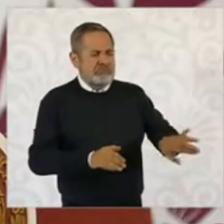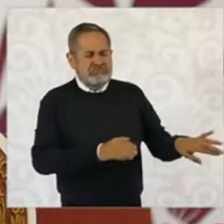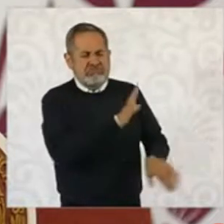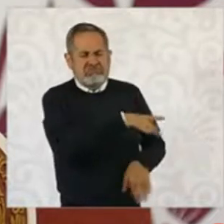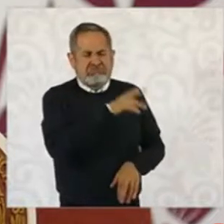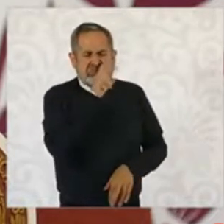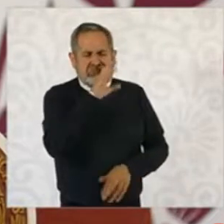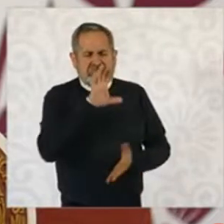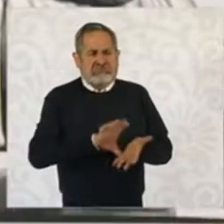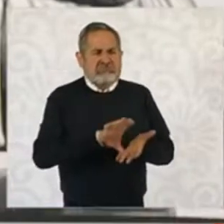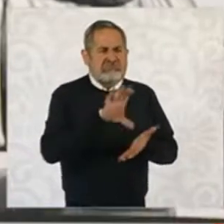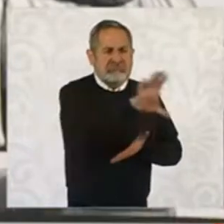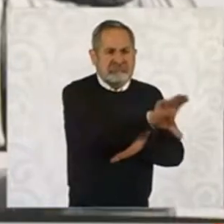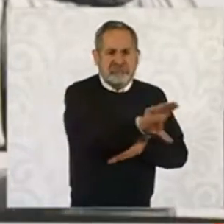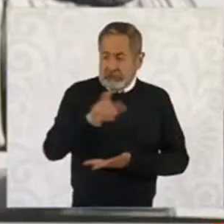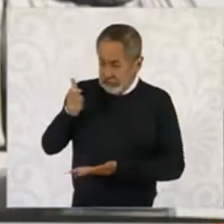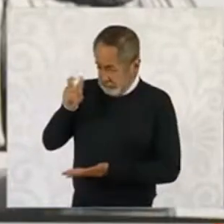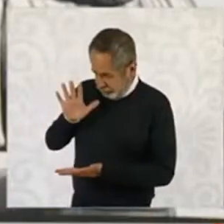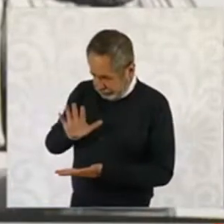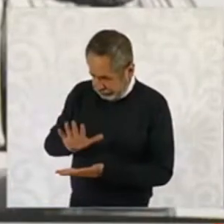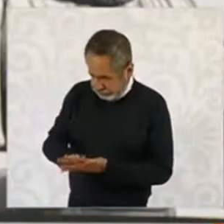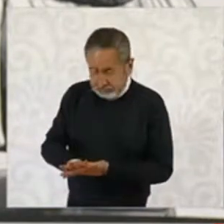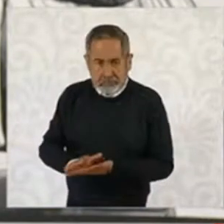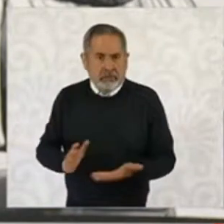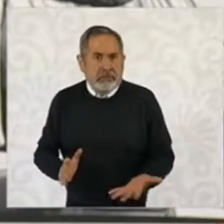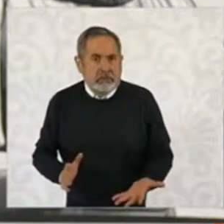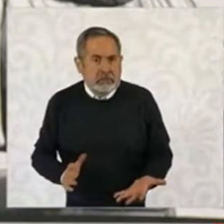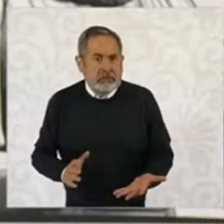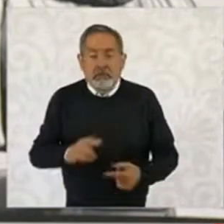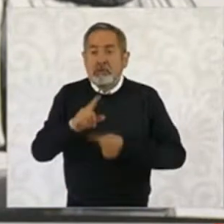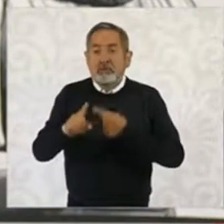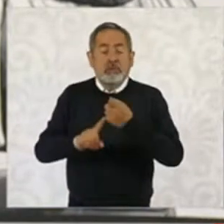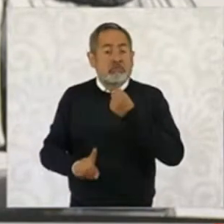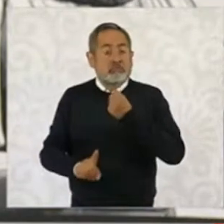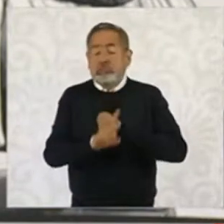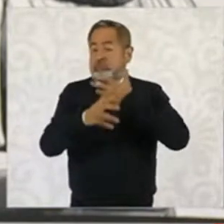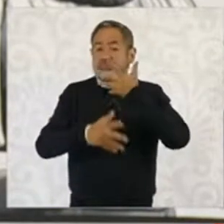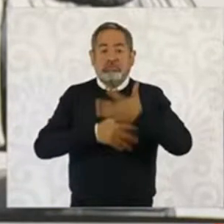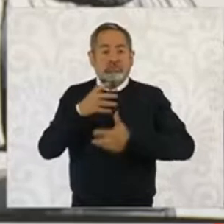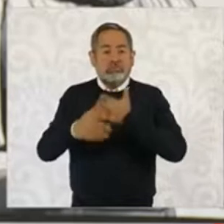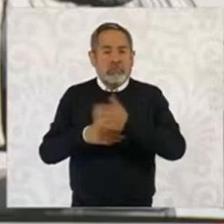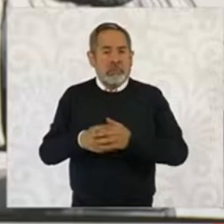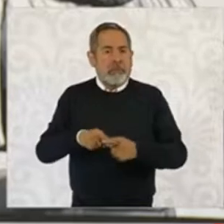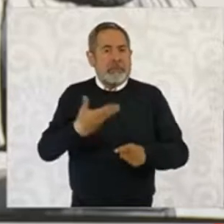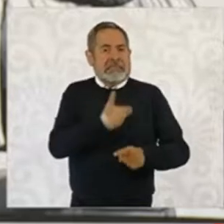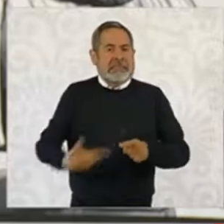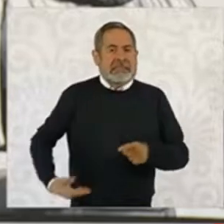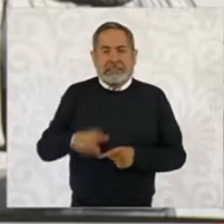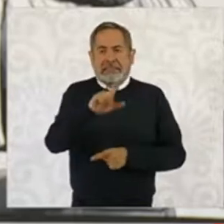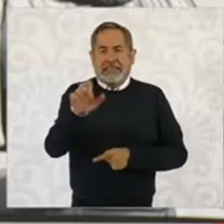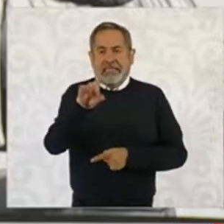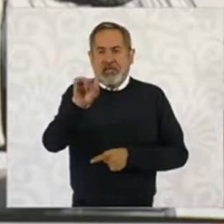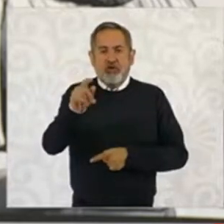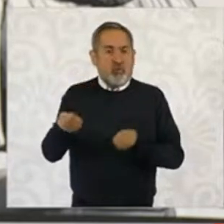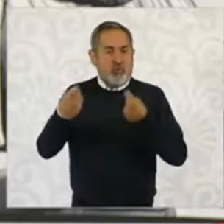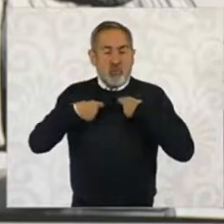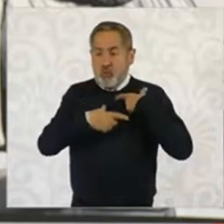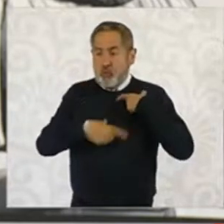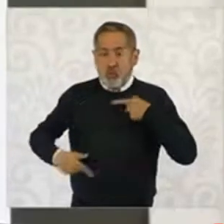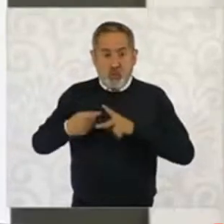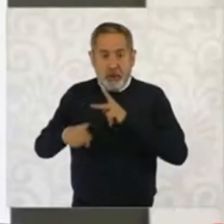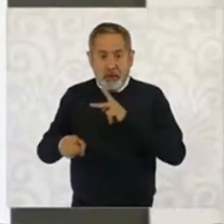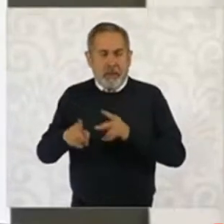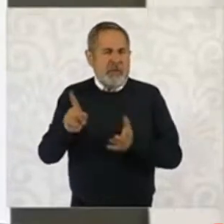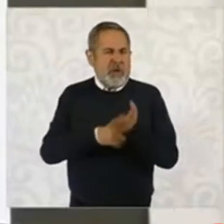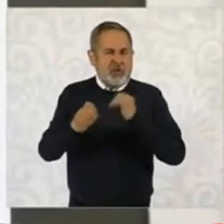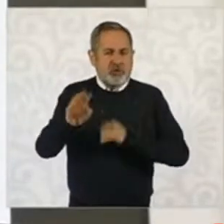Como bien dice Pablo, cuando viene la crisis del 94, cuando entra Zedillo, se ha escrito